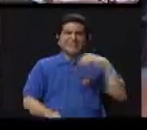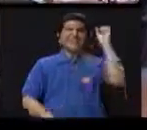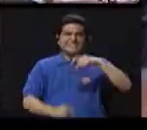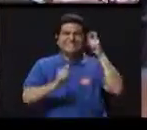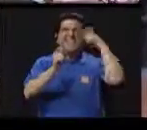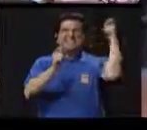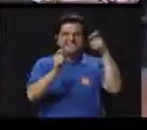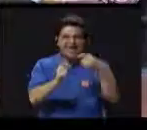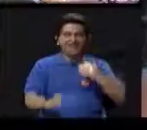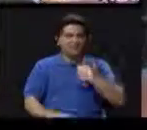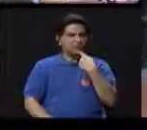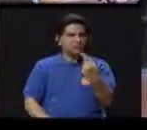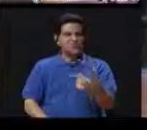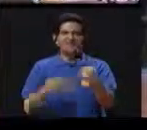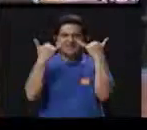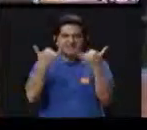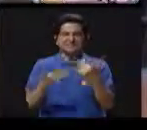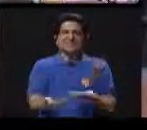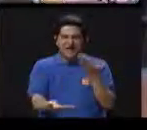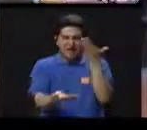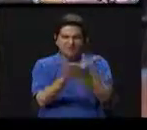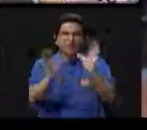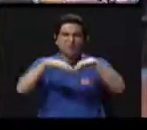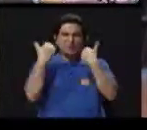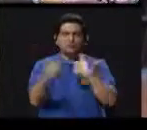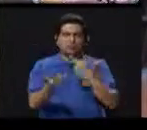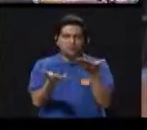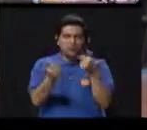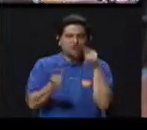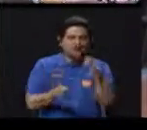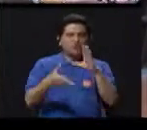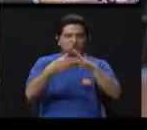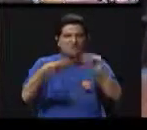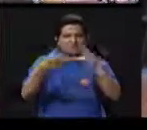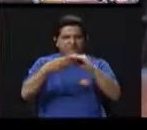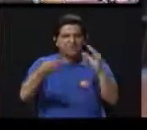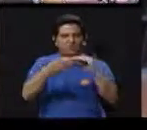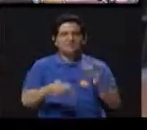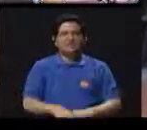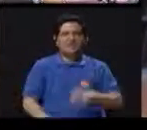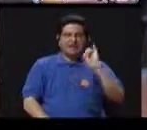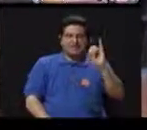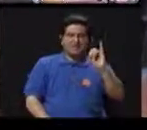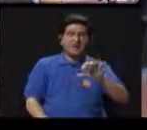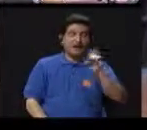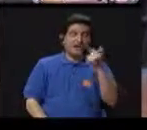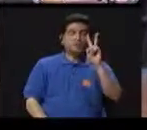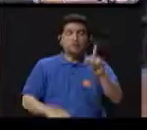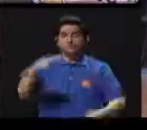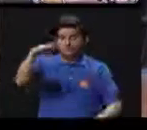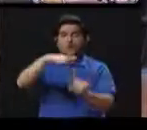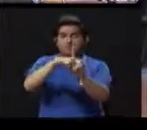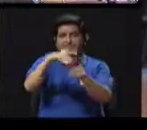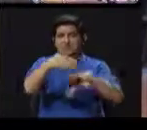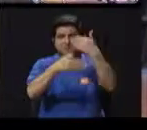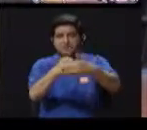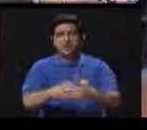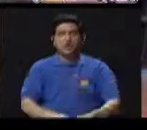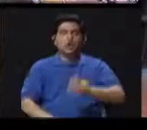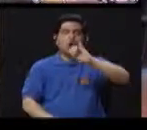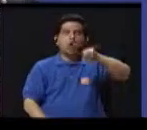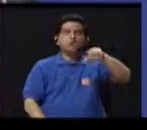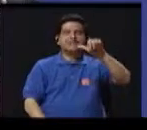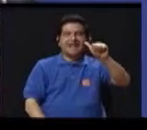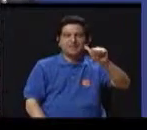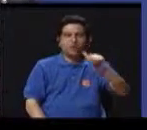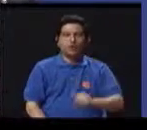que exactamente, quiere era como un caso que yo defino, desde el día que yo lo propuse en la clase, yo dije, yo quiero contar la historia de esta chivita. Claro. Los otros dos sí surgieron, digamos,